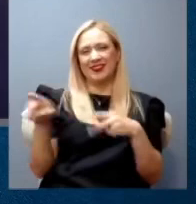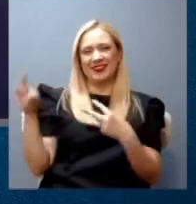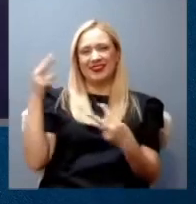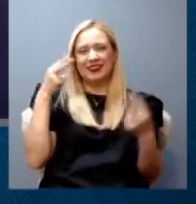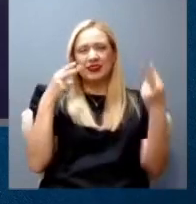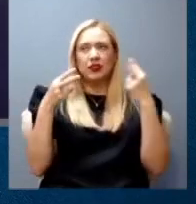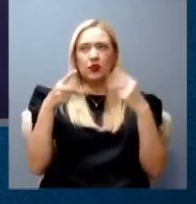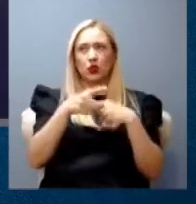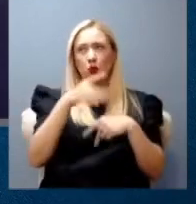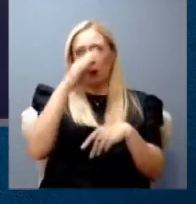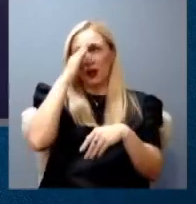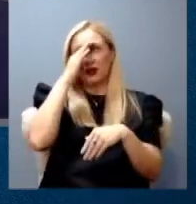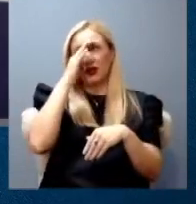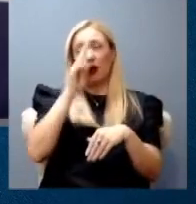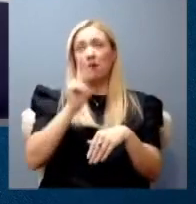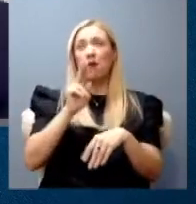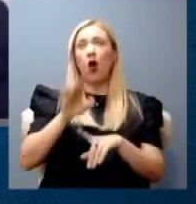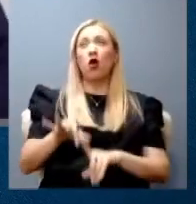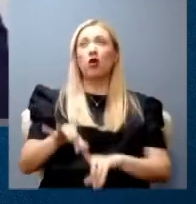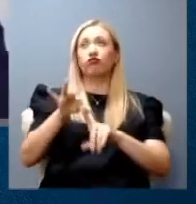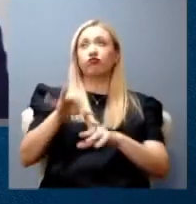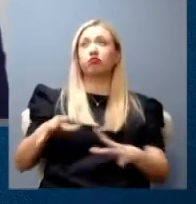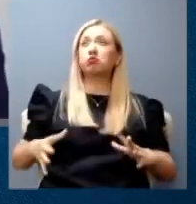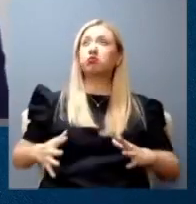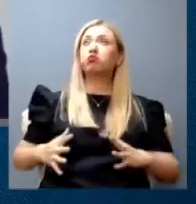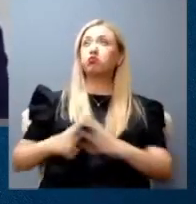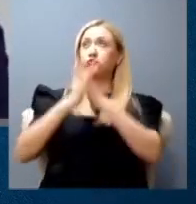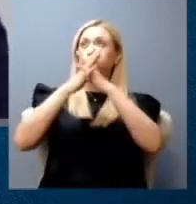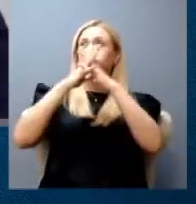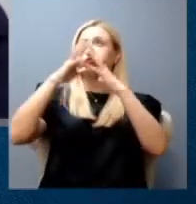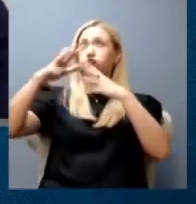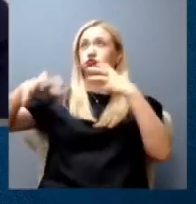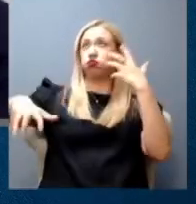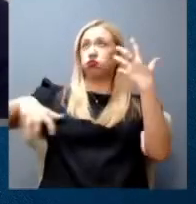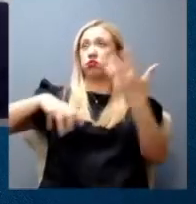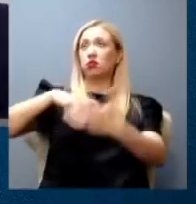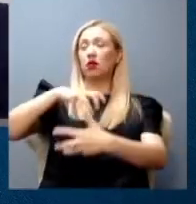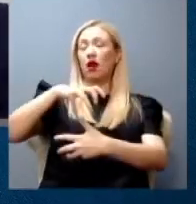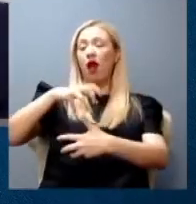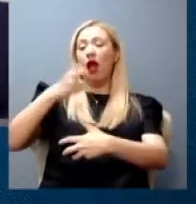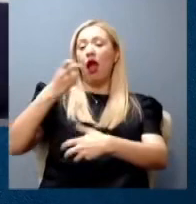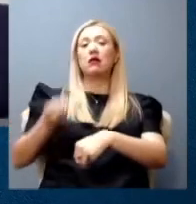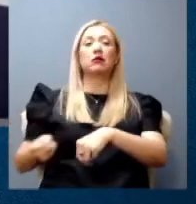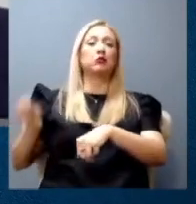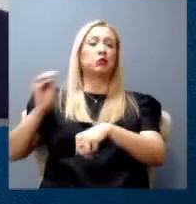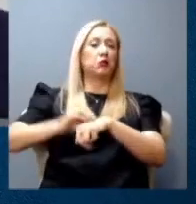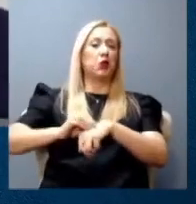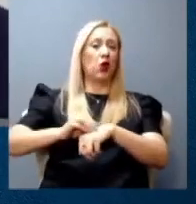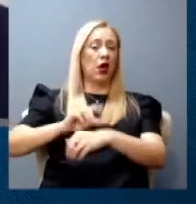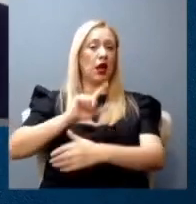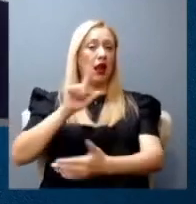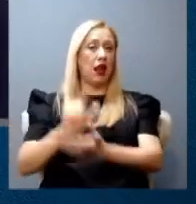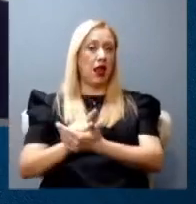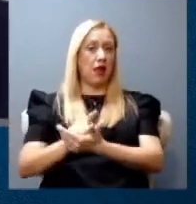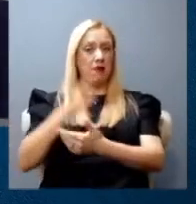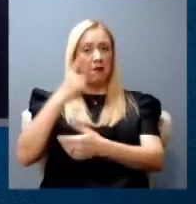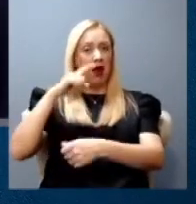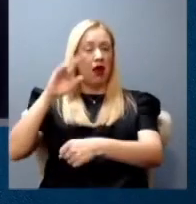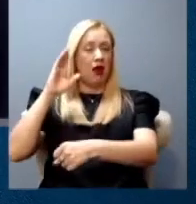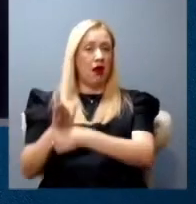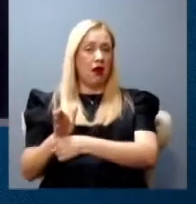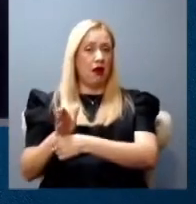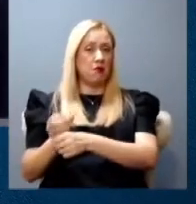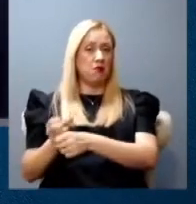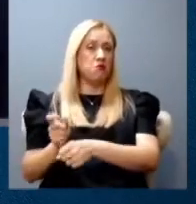un conflicto armado previo para que sea necesario tomar medidas de justicia transicional, o puede haber situaciones en las que